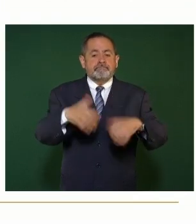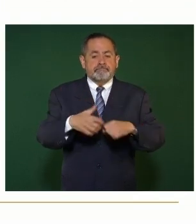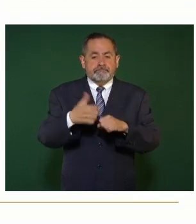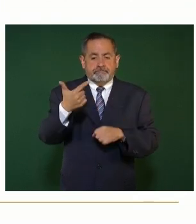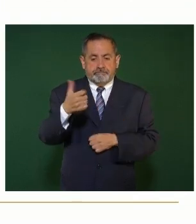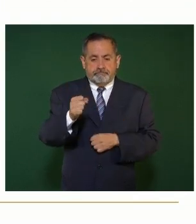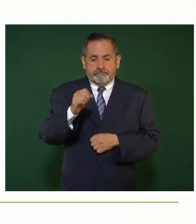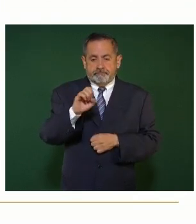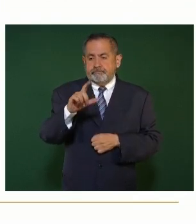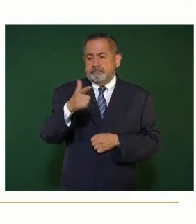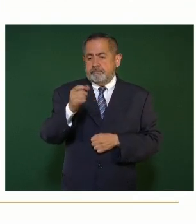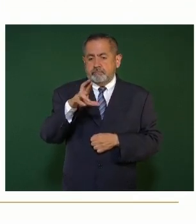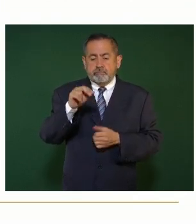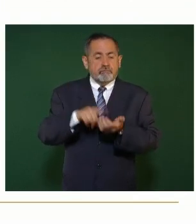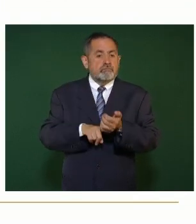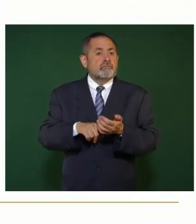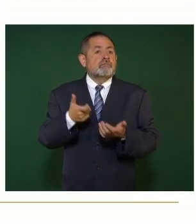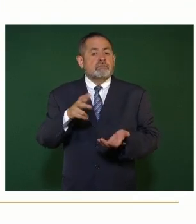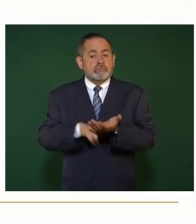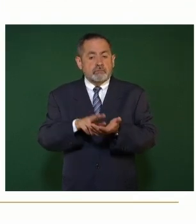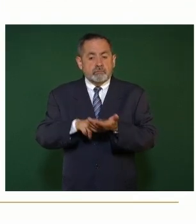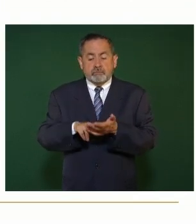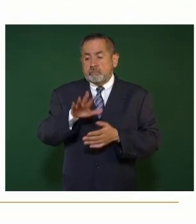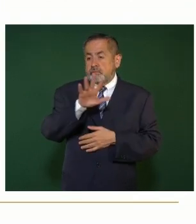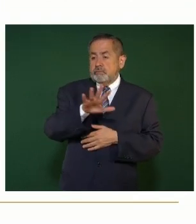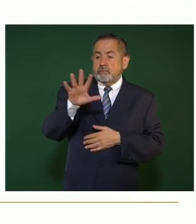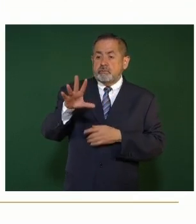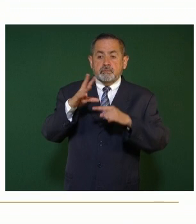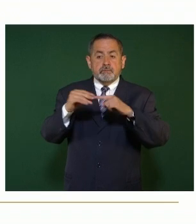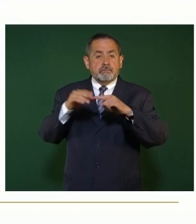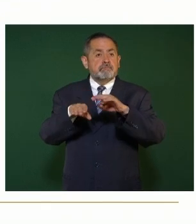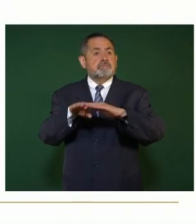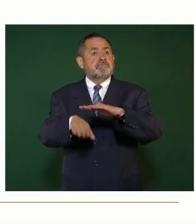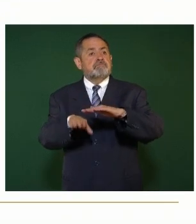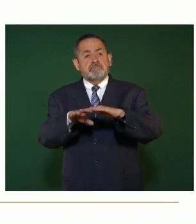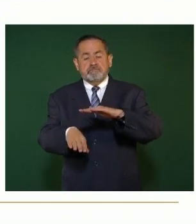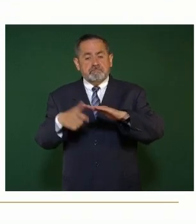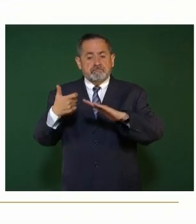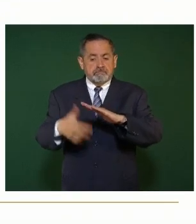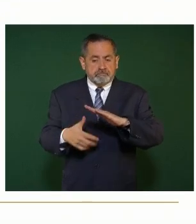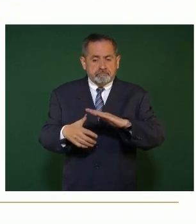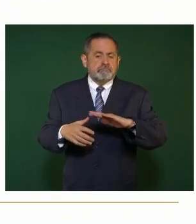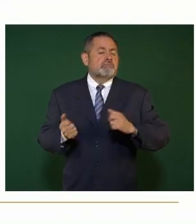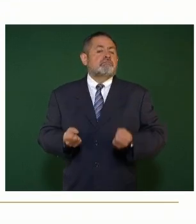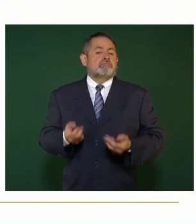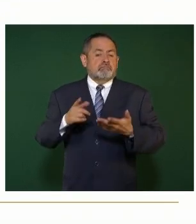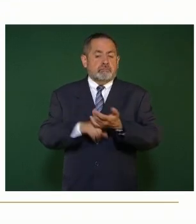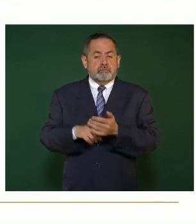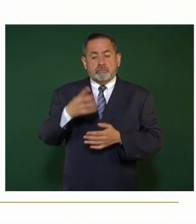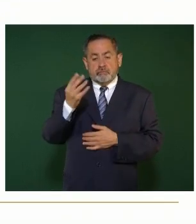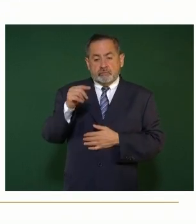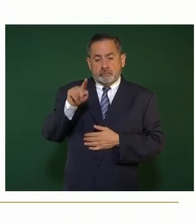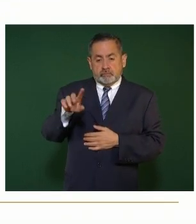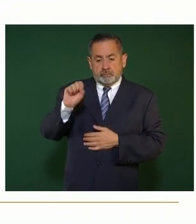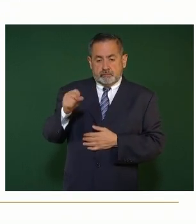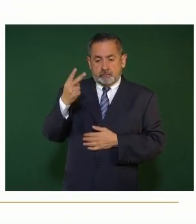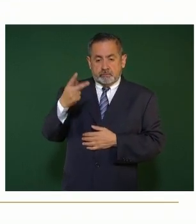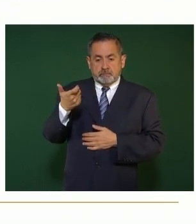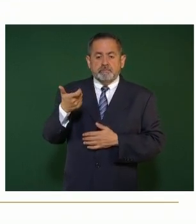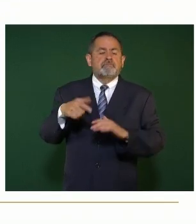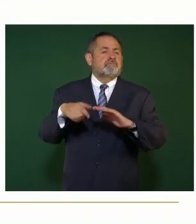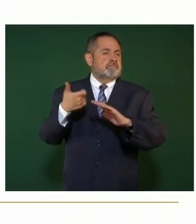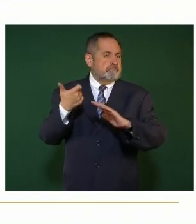litro en 55 centavos por debajo de su máximo regional, dándolo en 9 pesos con 62